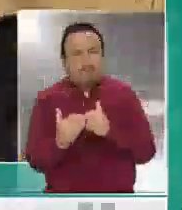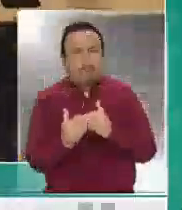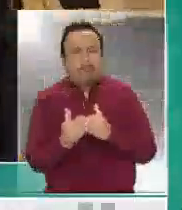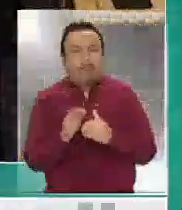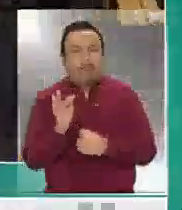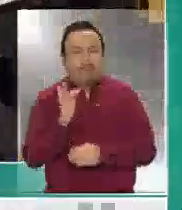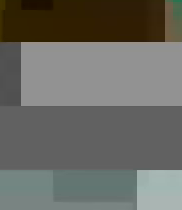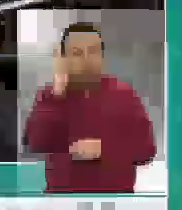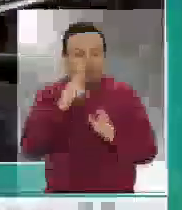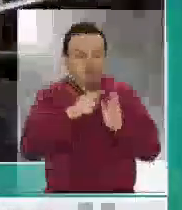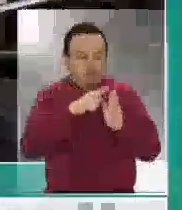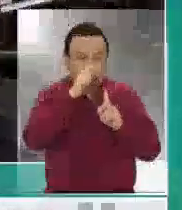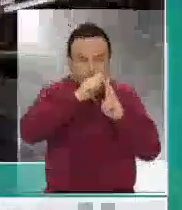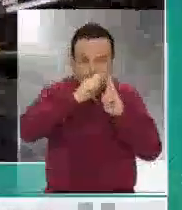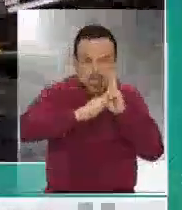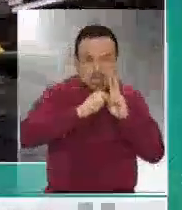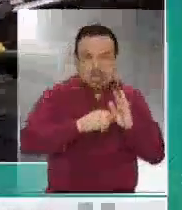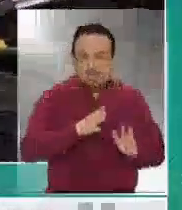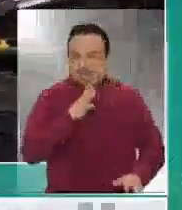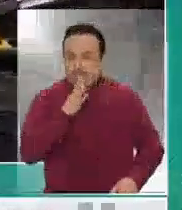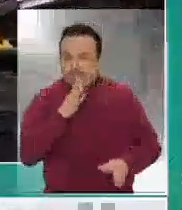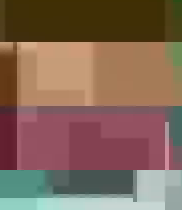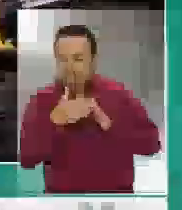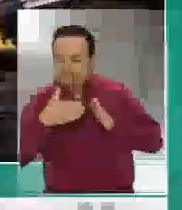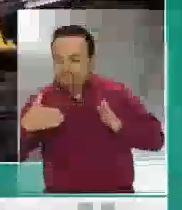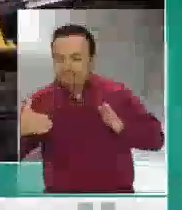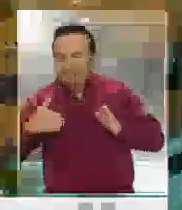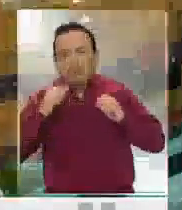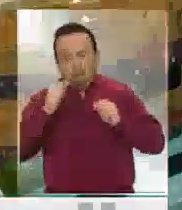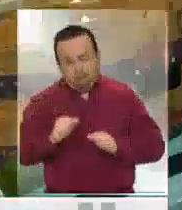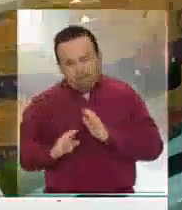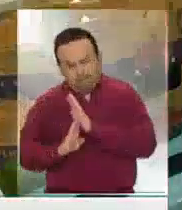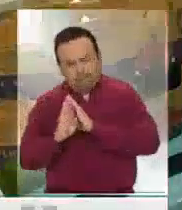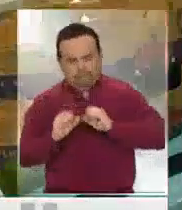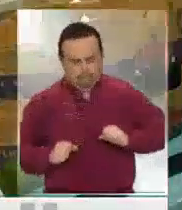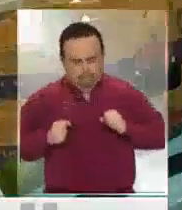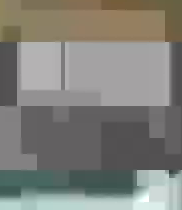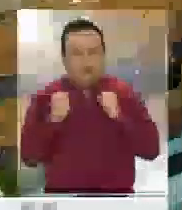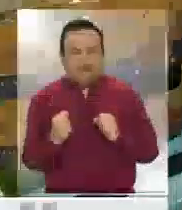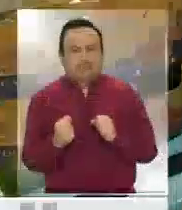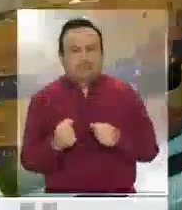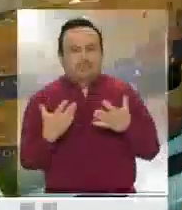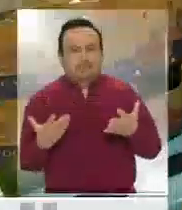que después de un número de meses que ni siquiera conocemos, podamos salir con fortaleza